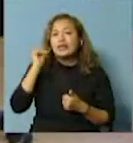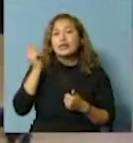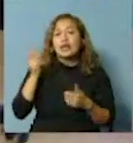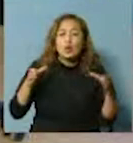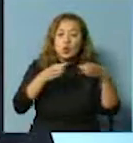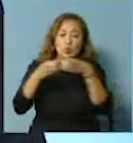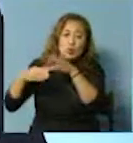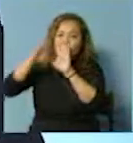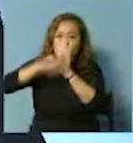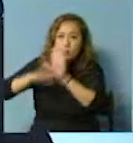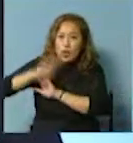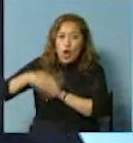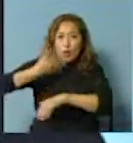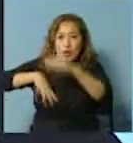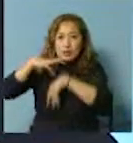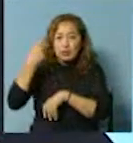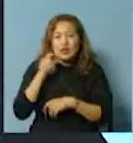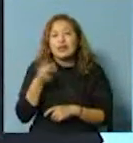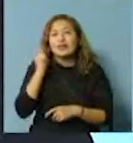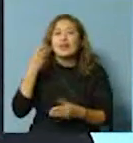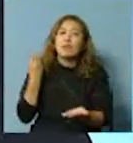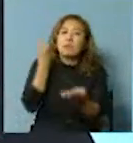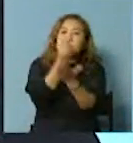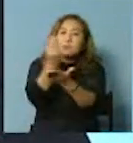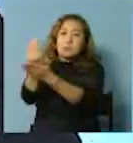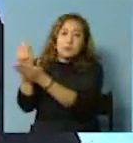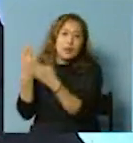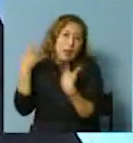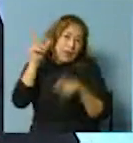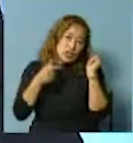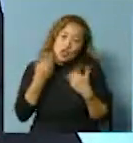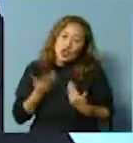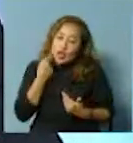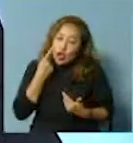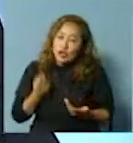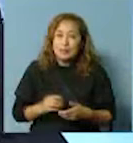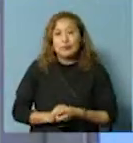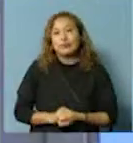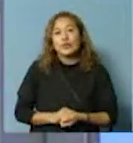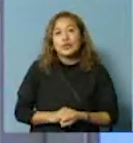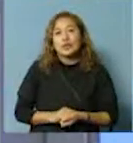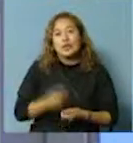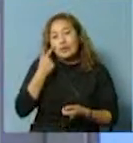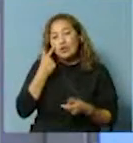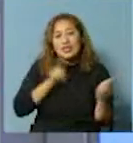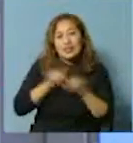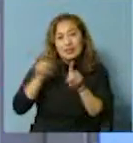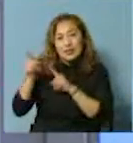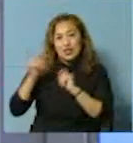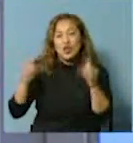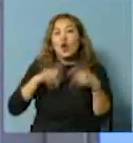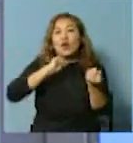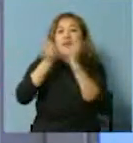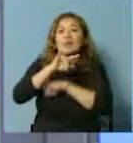todas las listas lo más importante quién encabeza cada lista lo que por ahí la gente a lo que más conoce exactamente vamos así muy rápidamente al frente